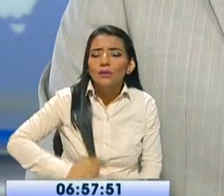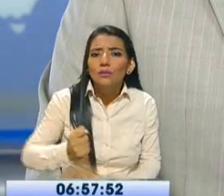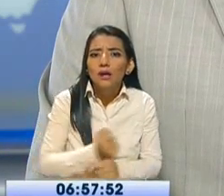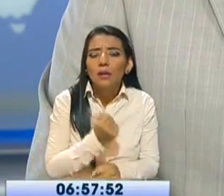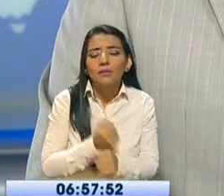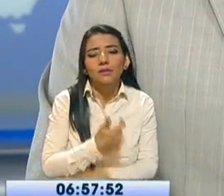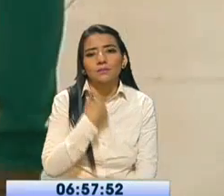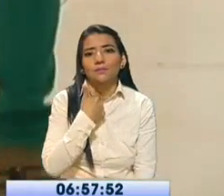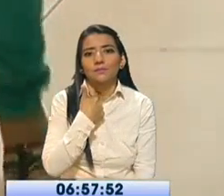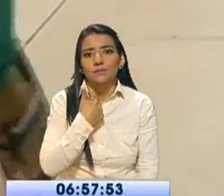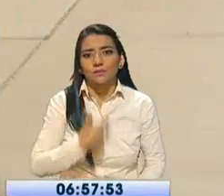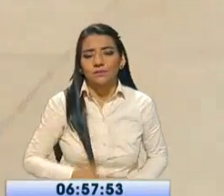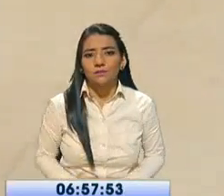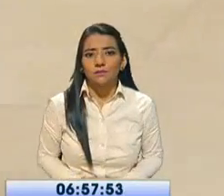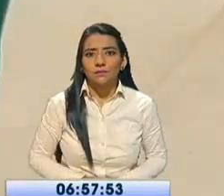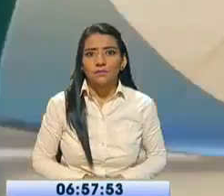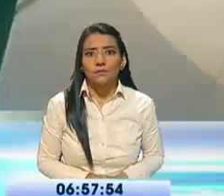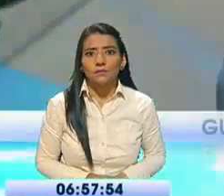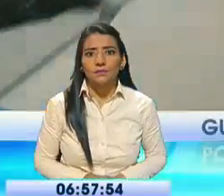trabajo.